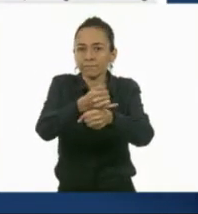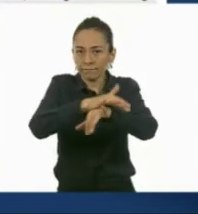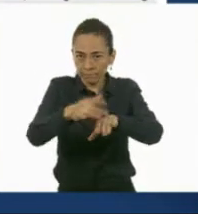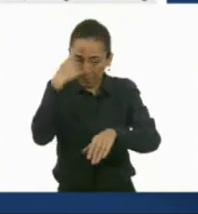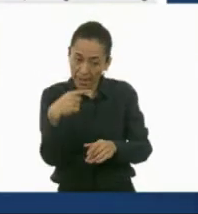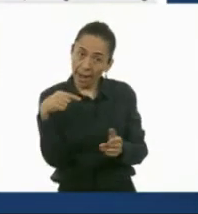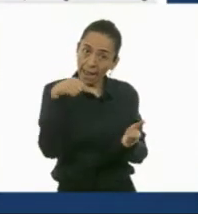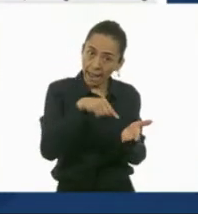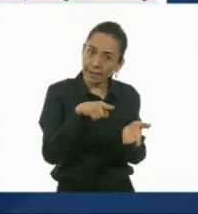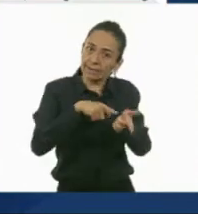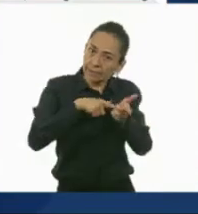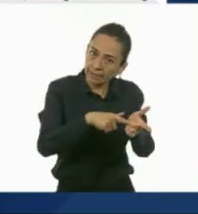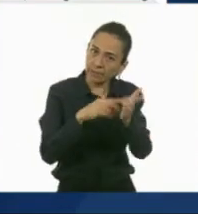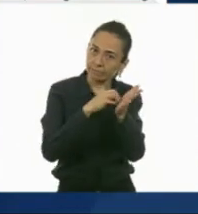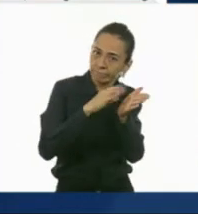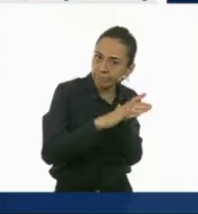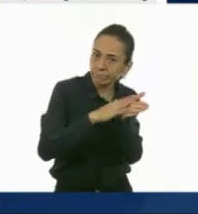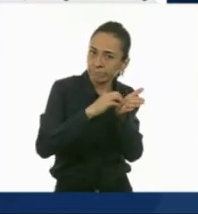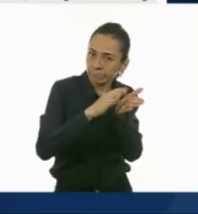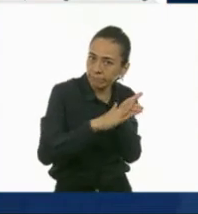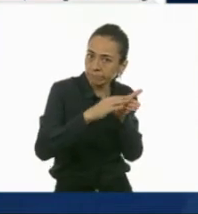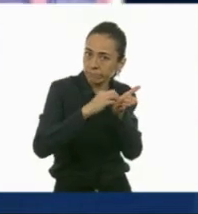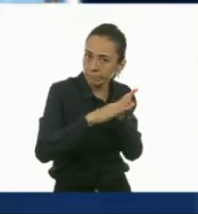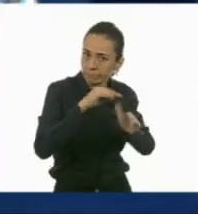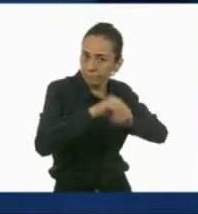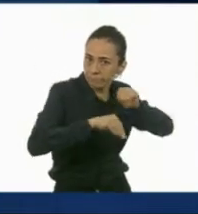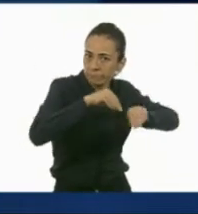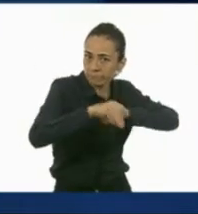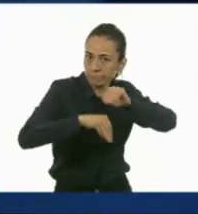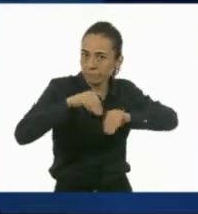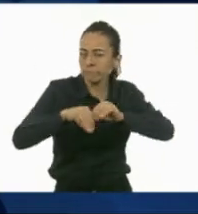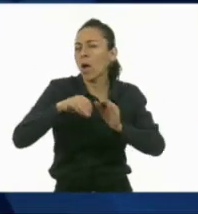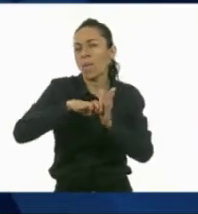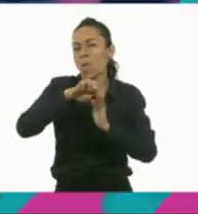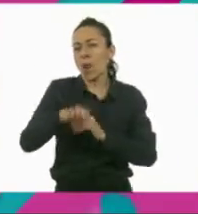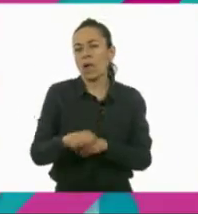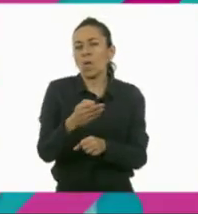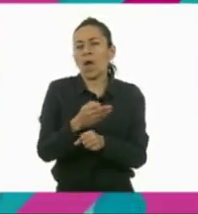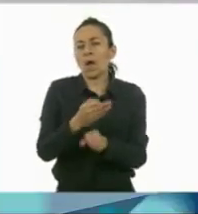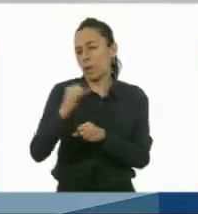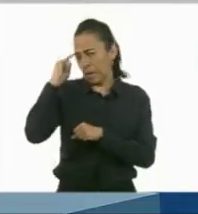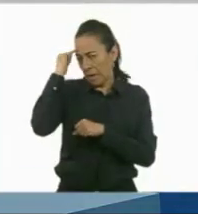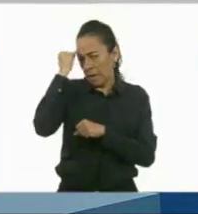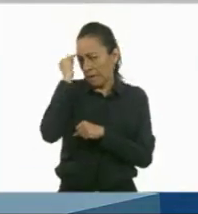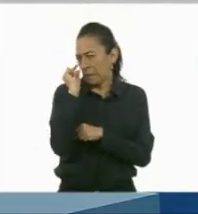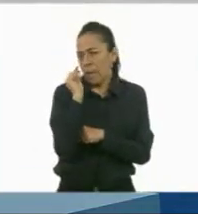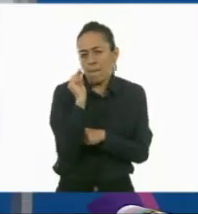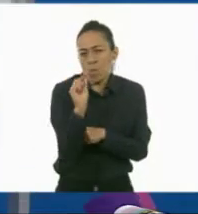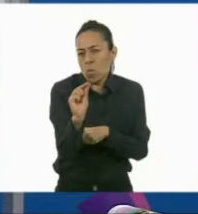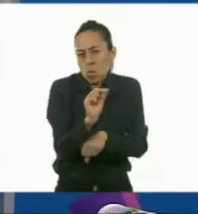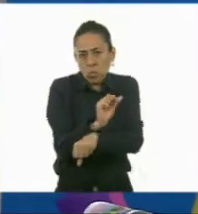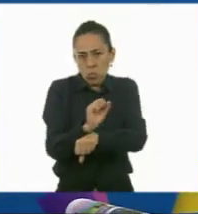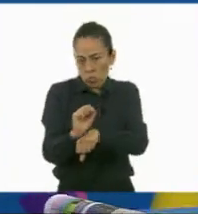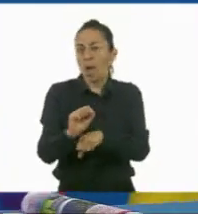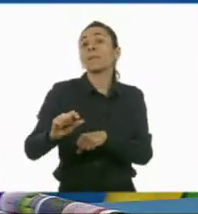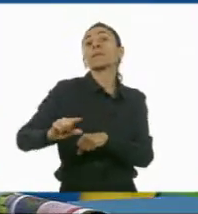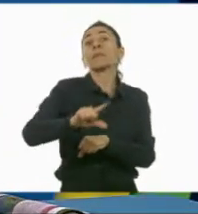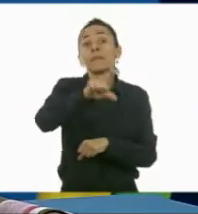tiempo. Por ejemplo, en este caso que no mencionamos mucho acerca de la India, vamos a poder